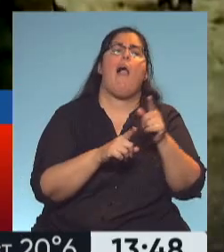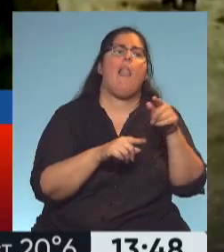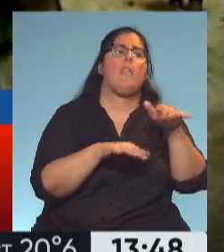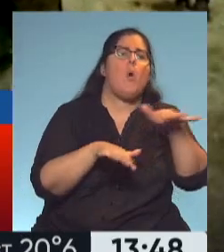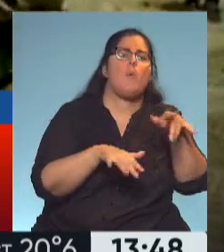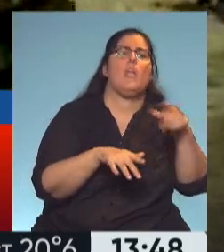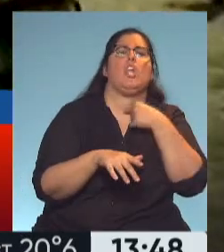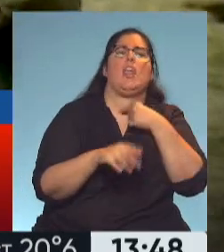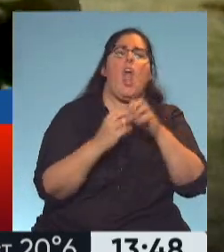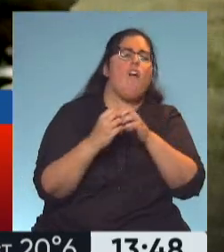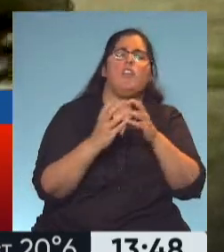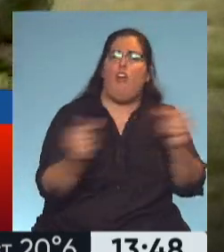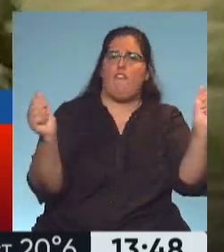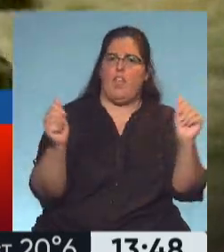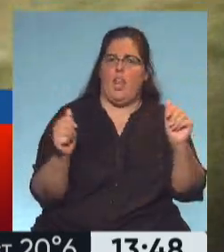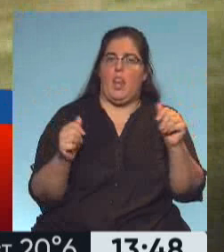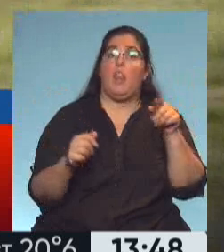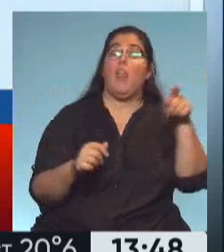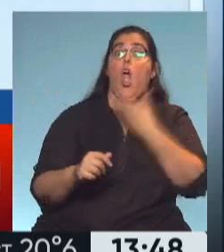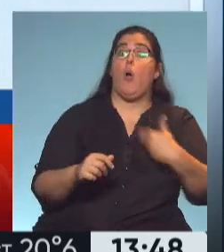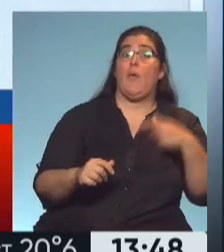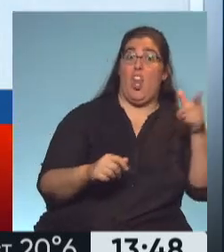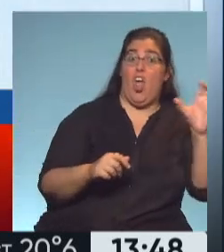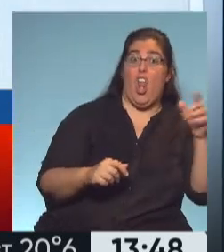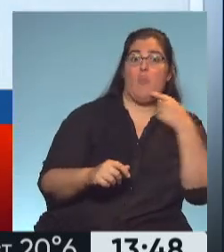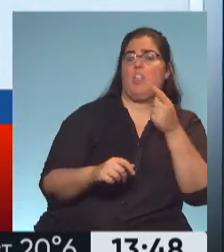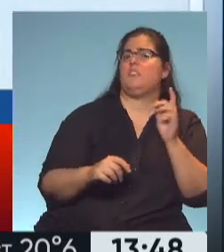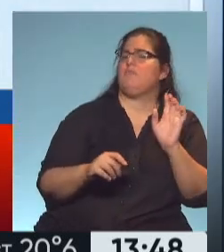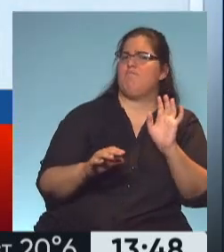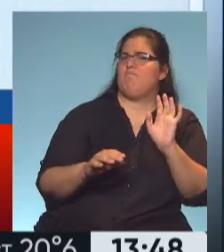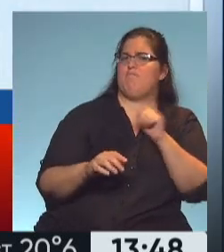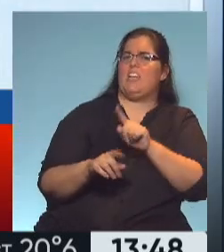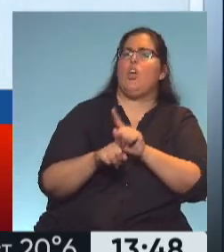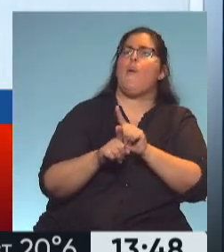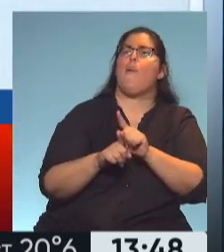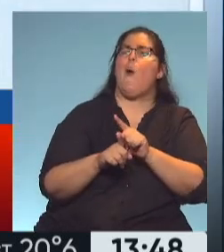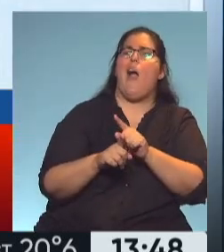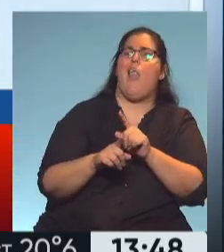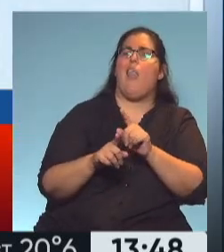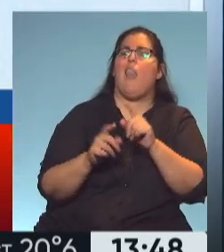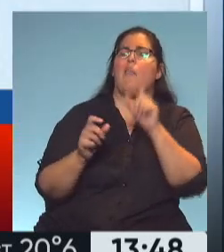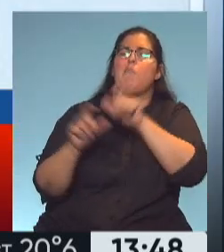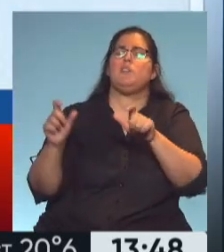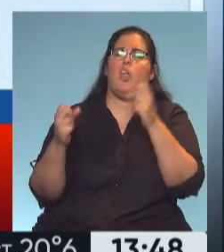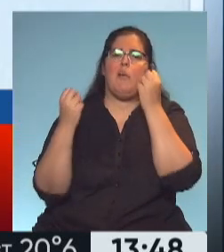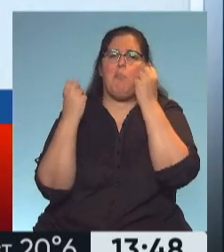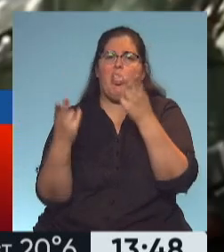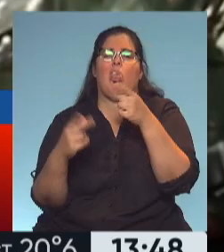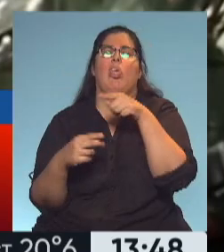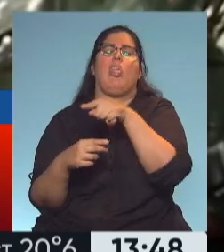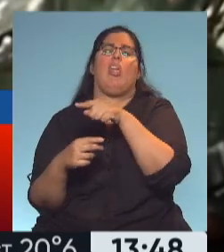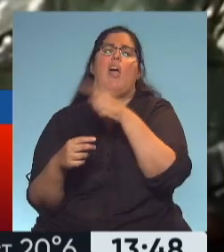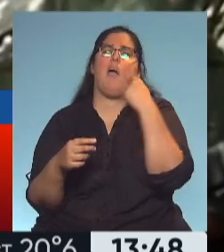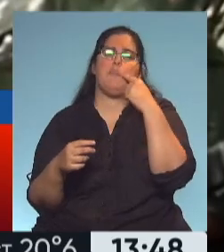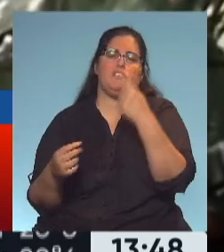frontera. Para el gobierno de Duque, en cambio, se trata de un pase de factura de insurgentes disidentes a Caracas por